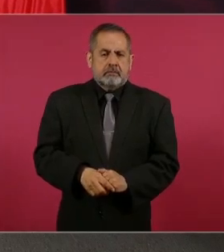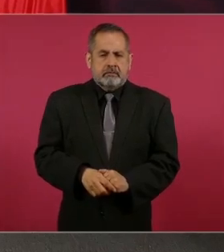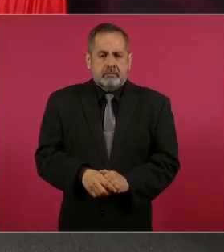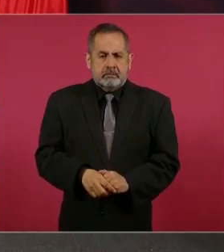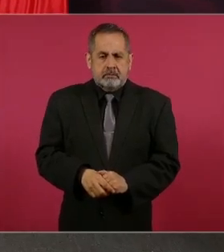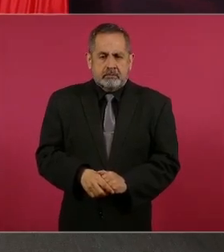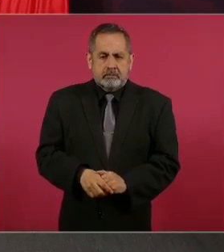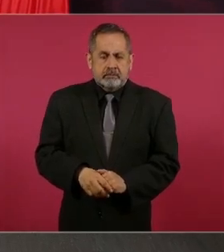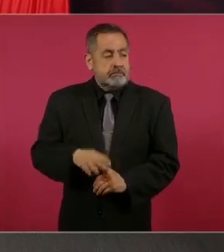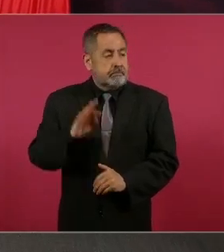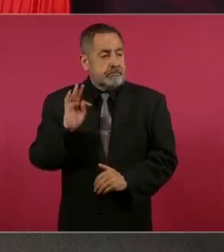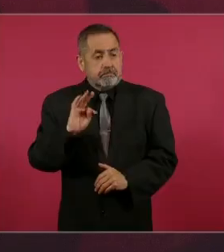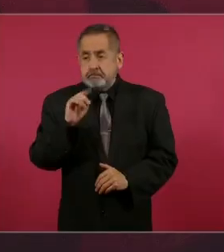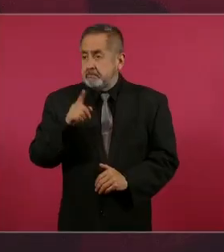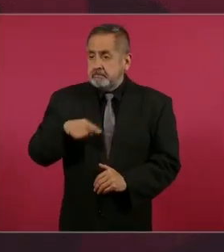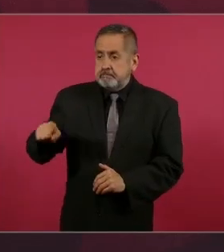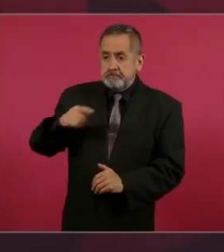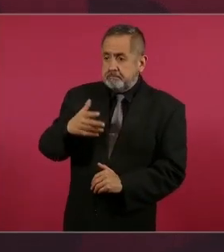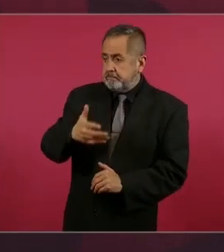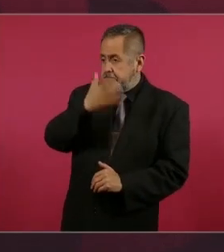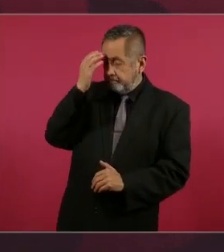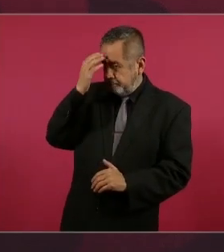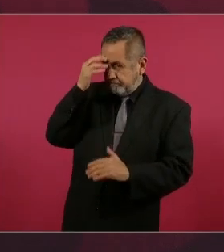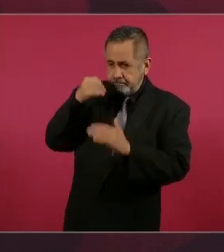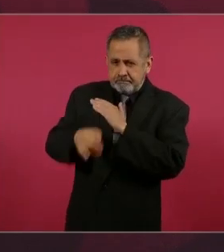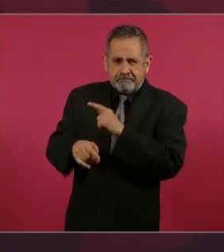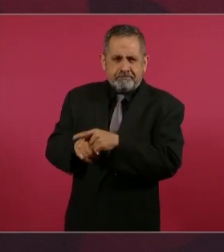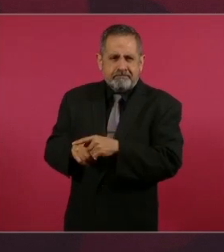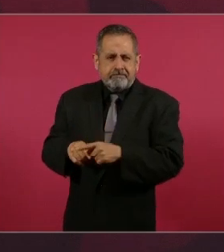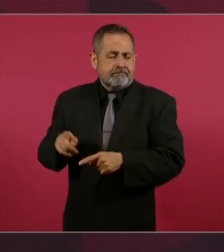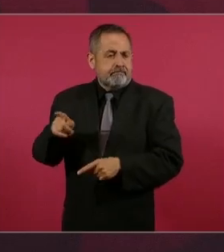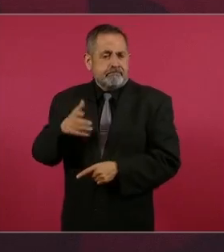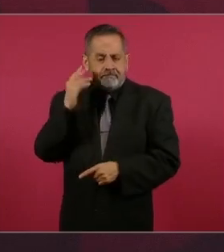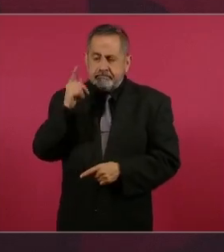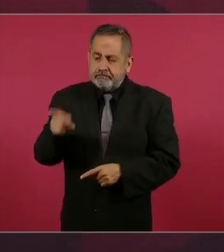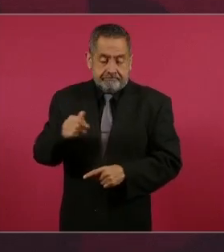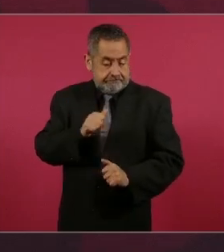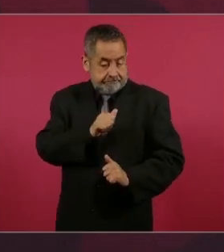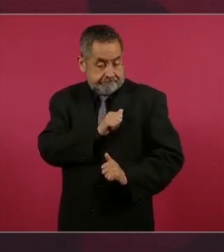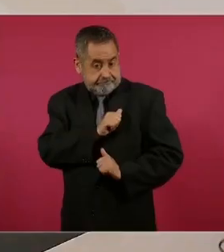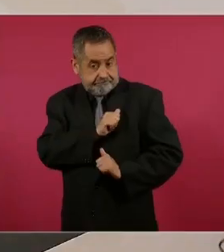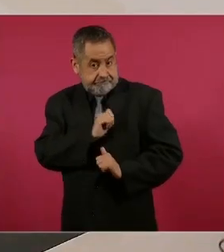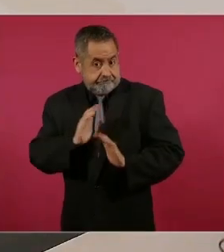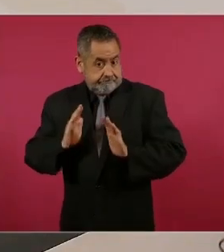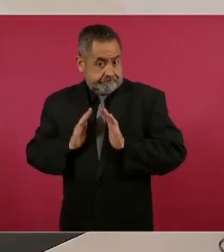a lo mejor se desconoce de que el ejército tiene